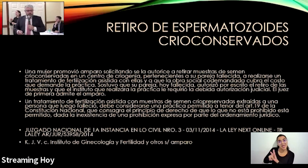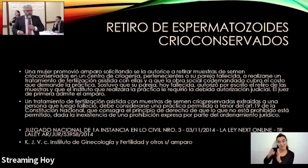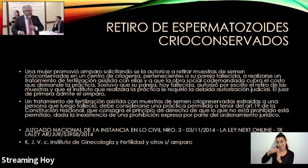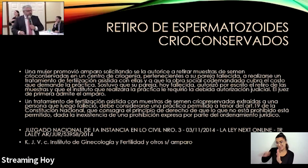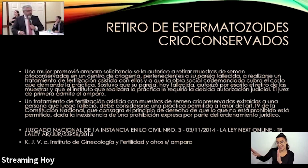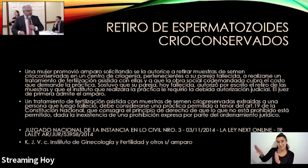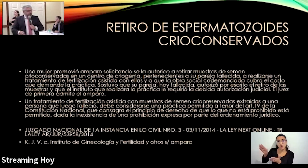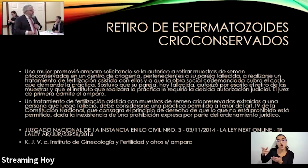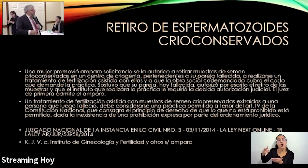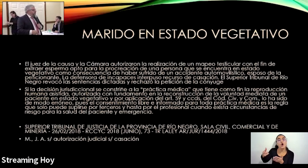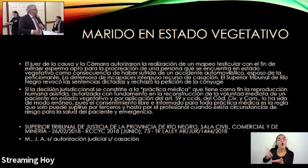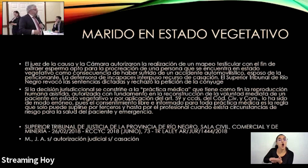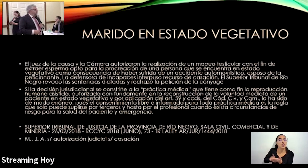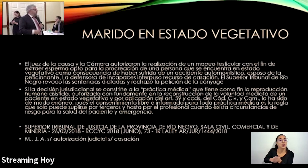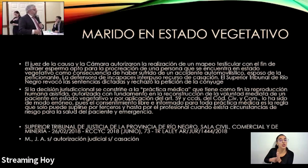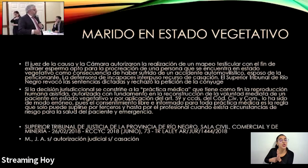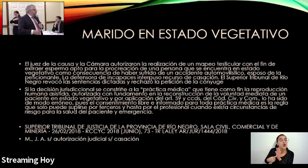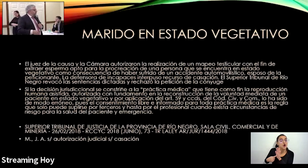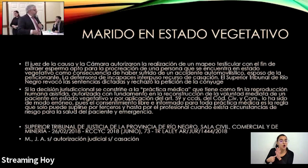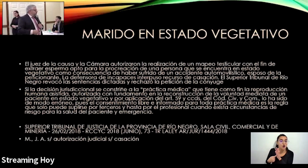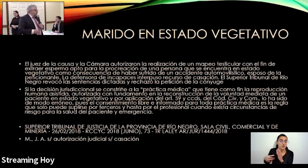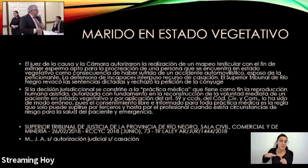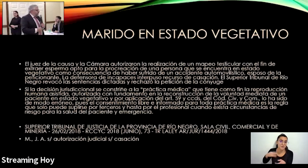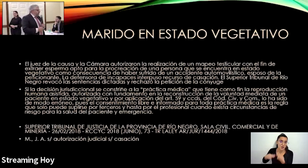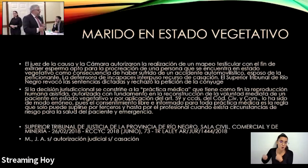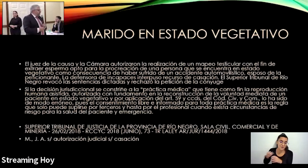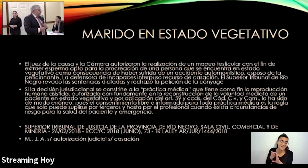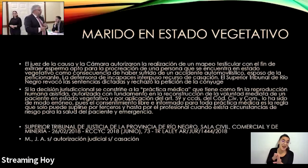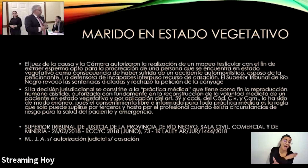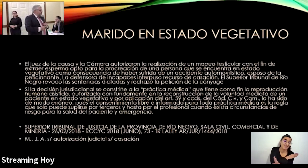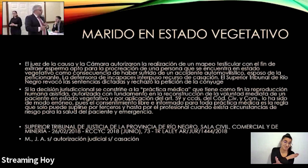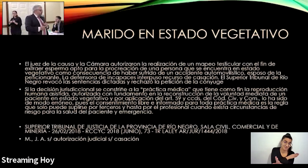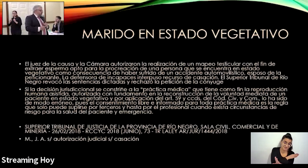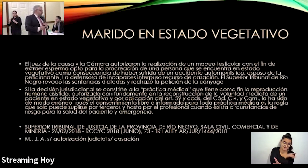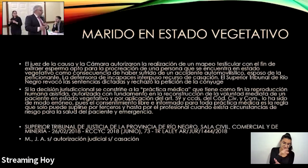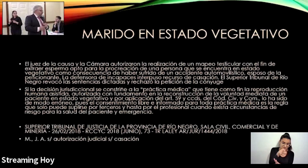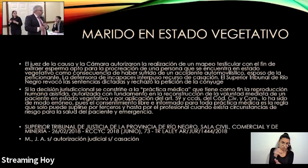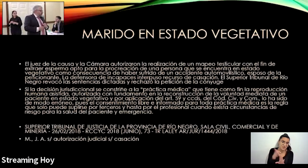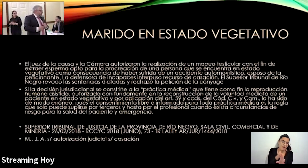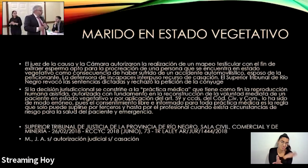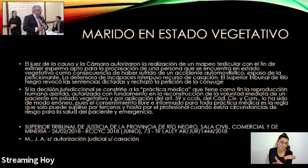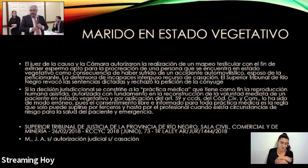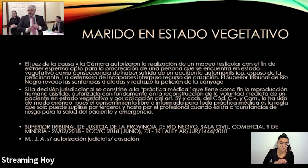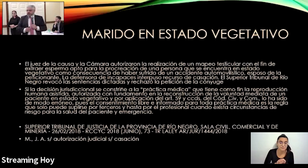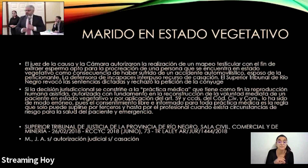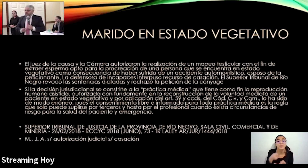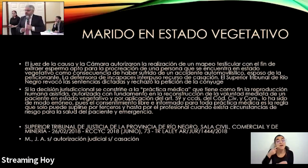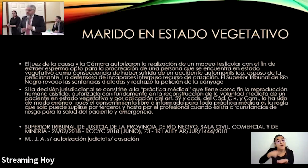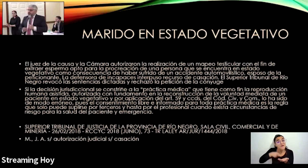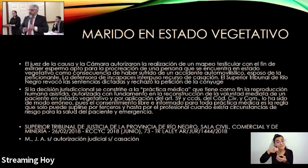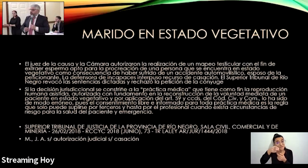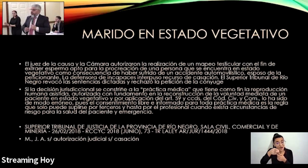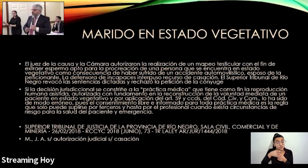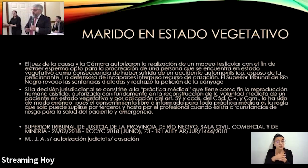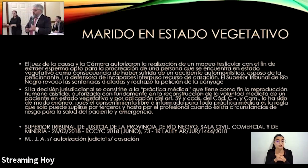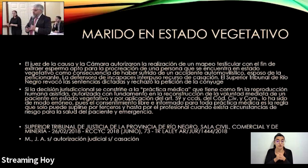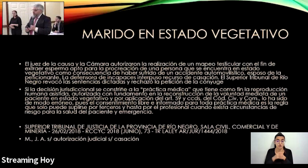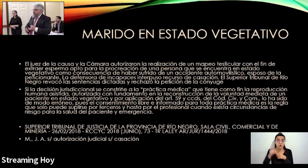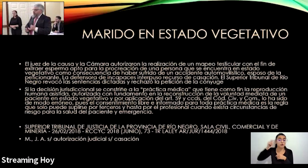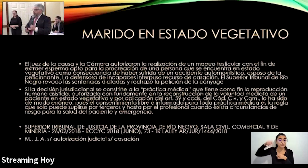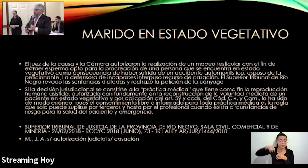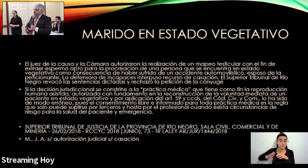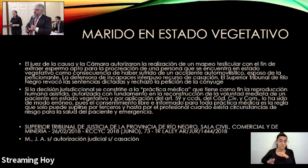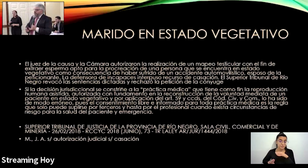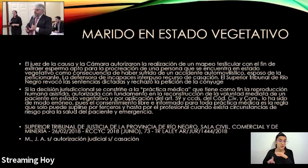Código Civil y Comercial. Muy bien. En este fallo del Superior Tribunal de